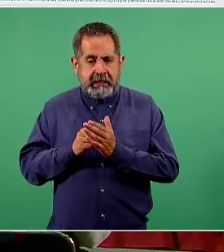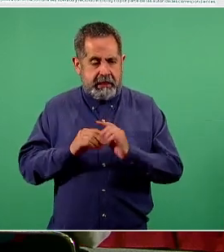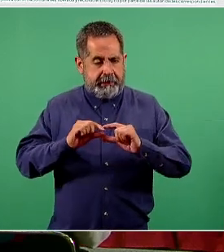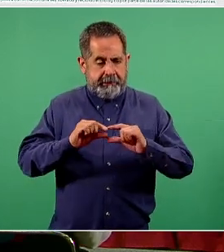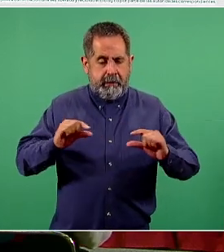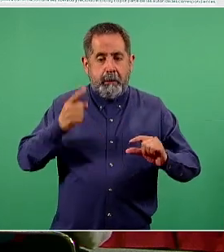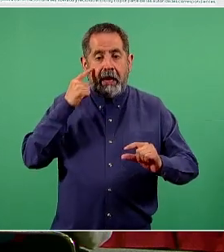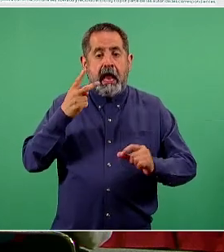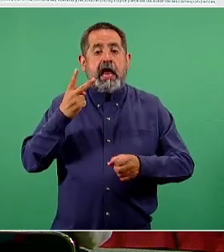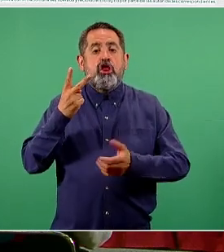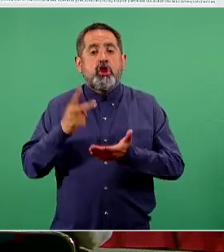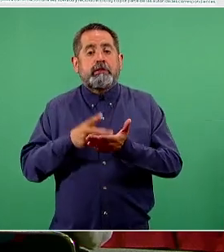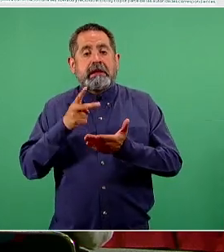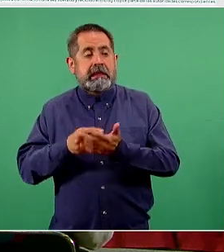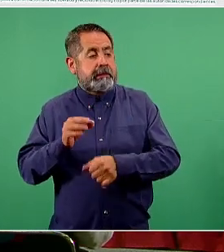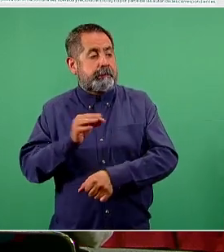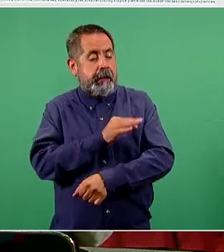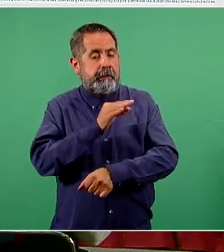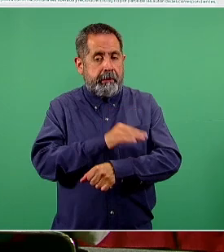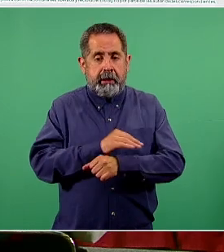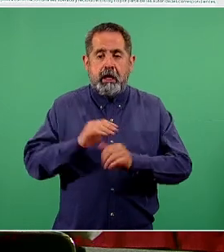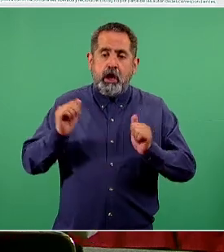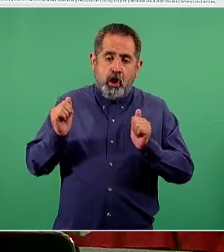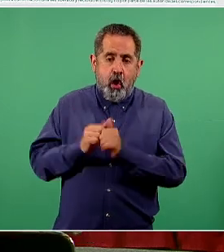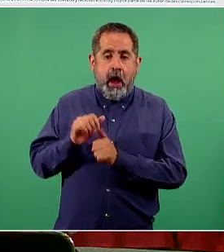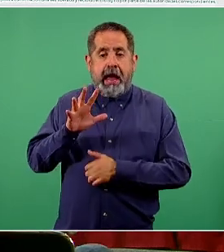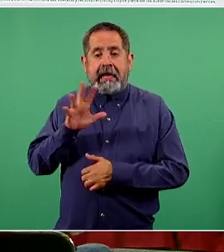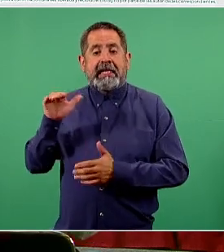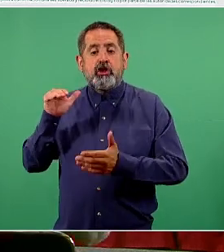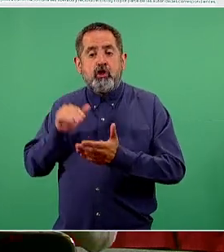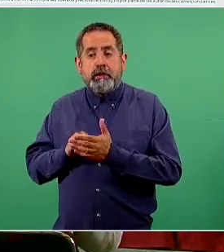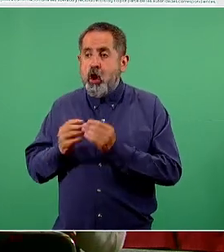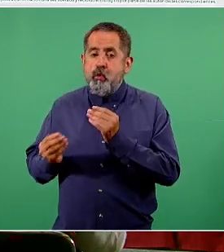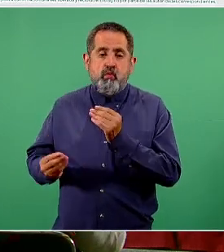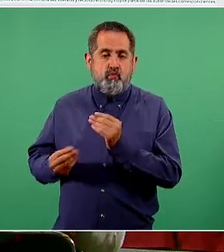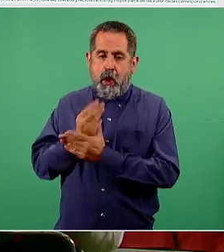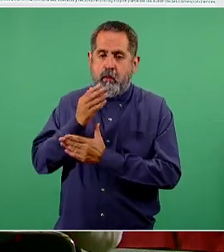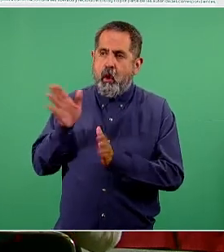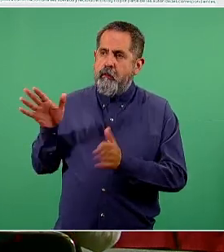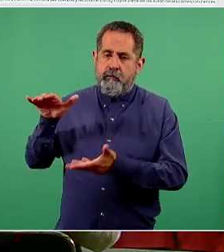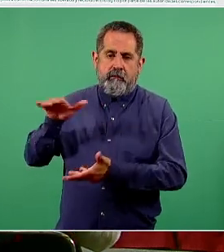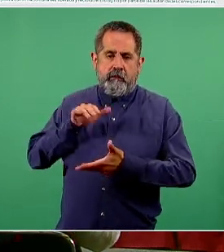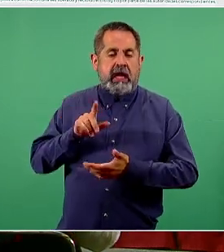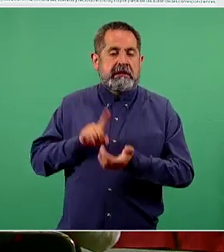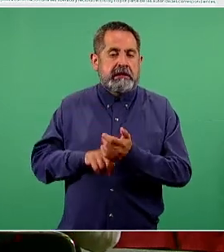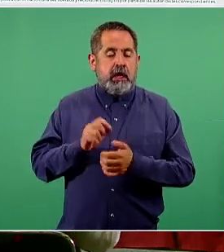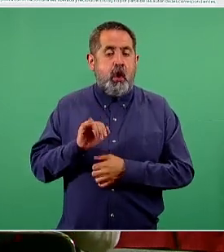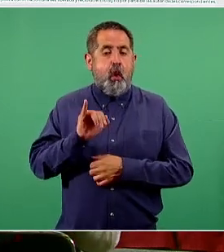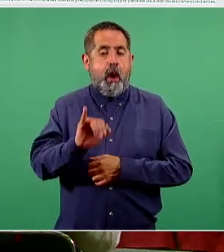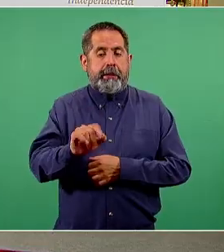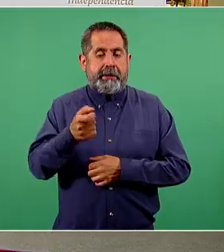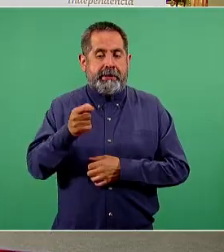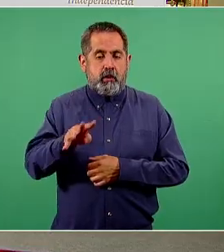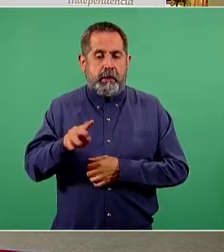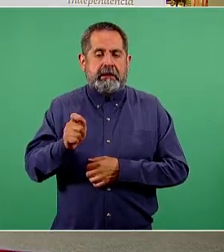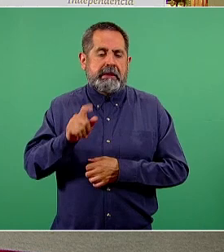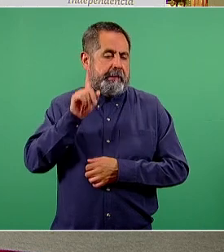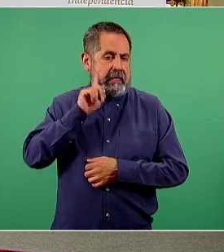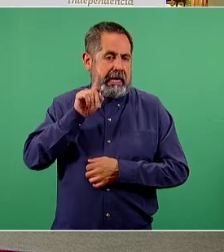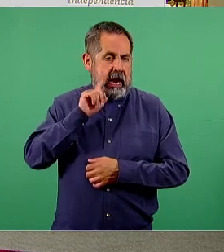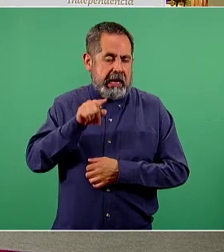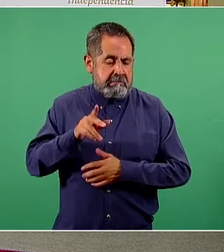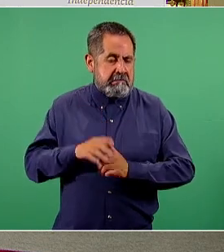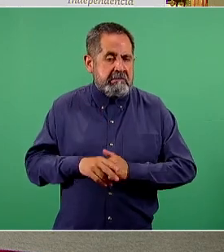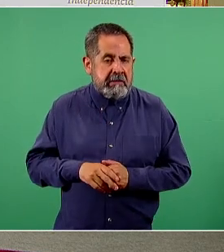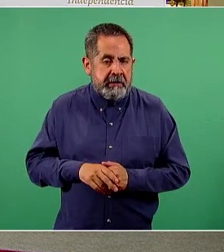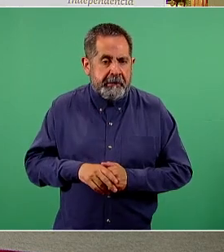dosis y 500.000 primeras dosis de un nuevo embarque el próximo jueves 29, mañana.